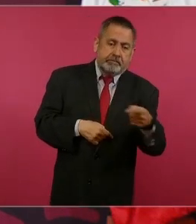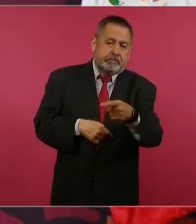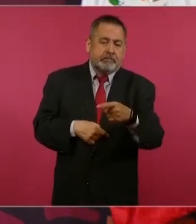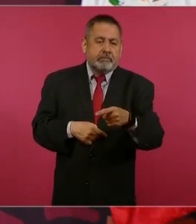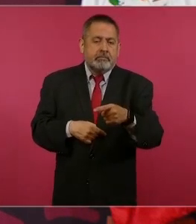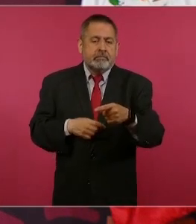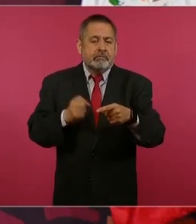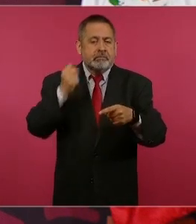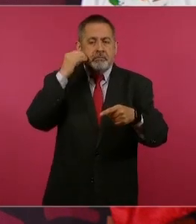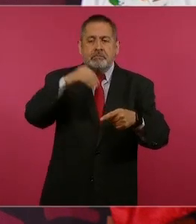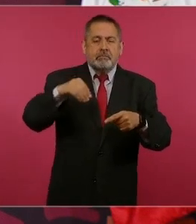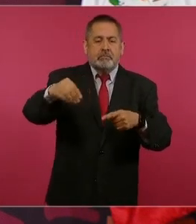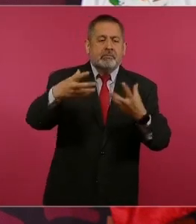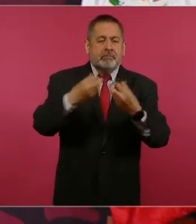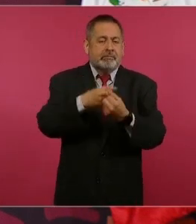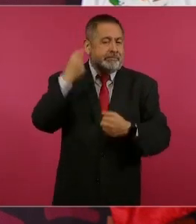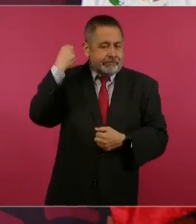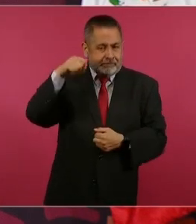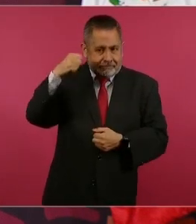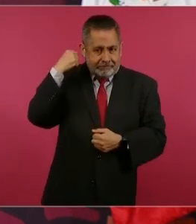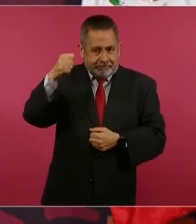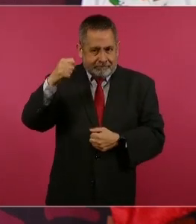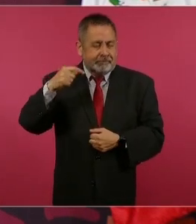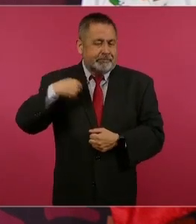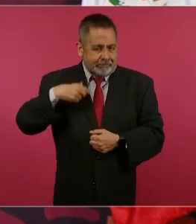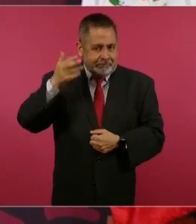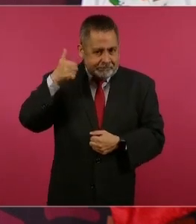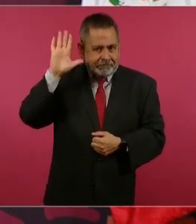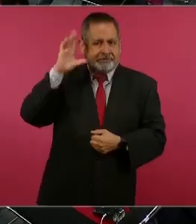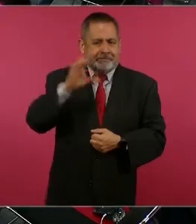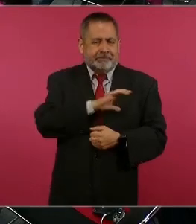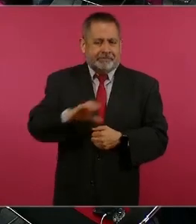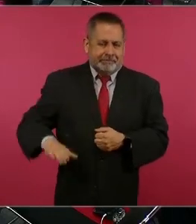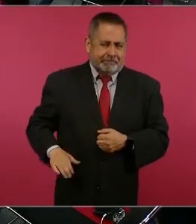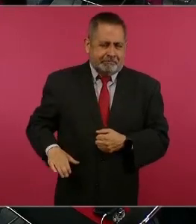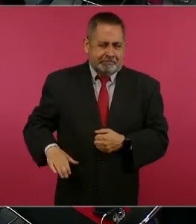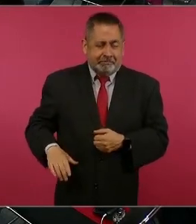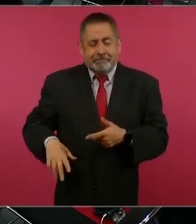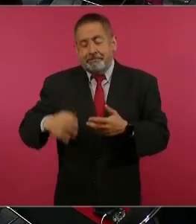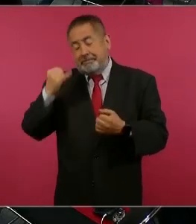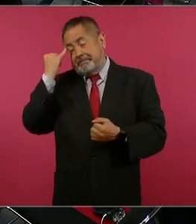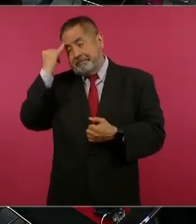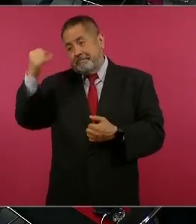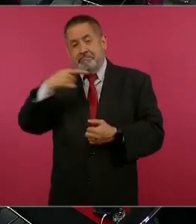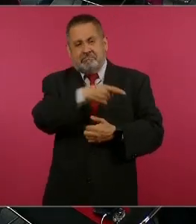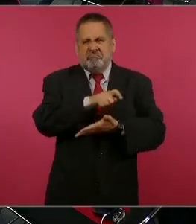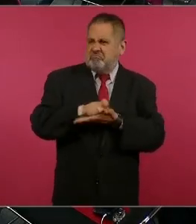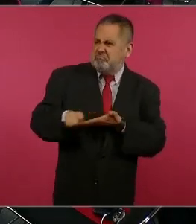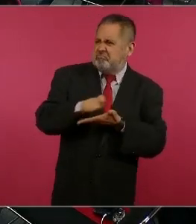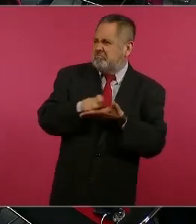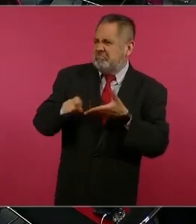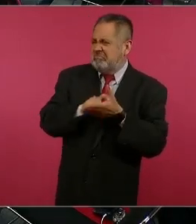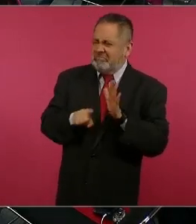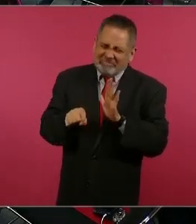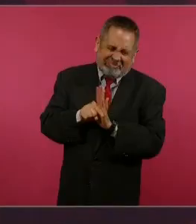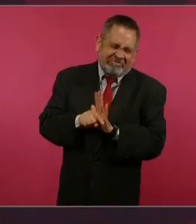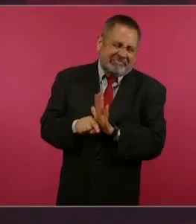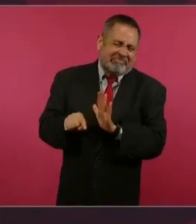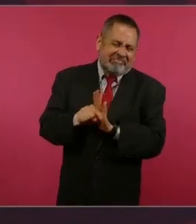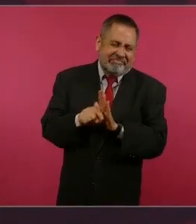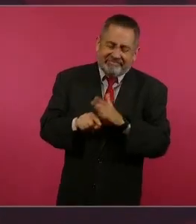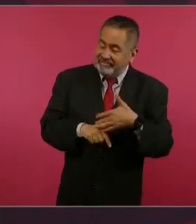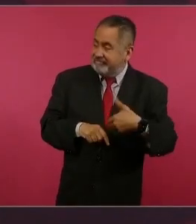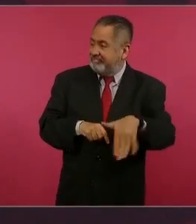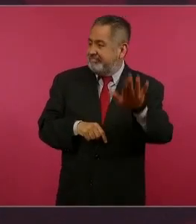la campaña del 88 en Tabasco cuando era candidato. Ya se pueden imaginar las crónicas.